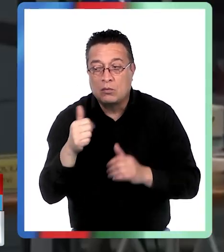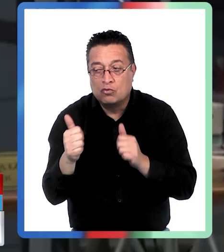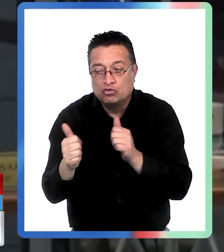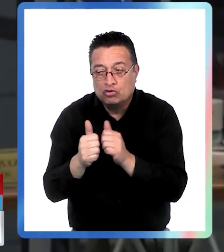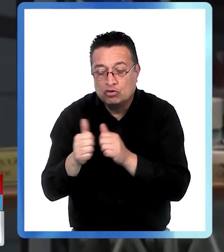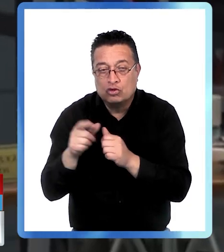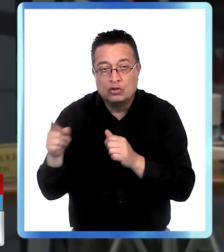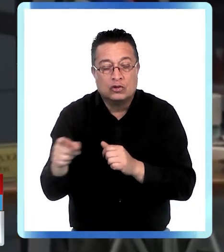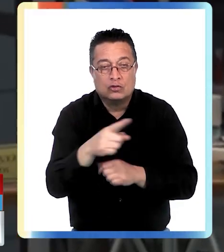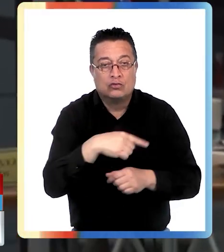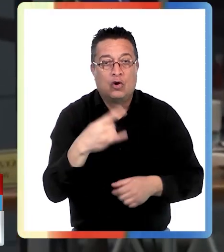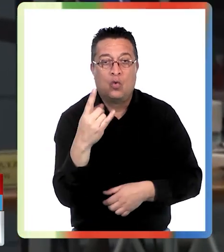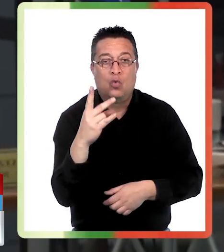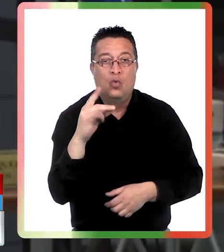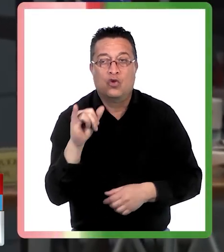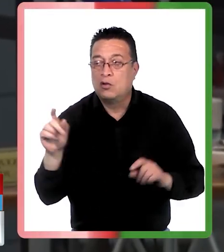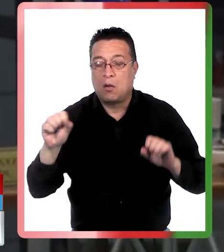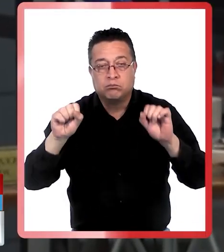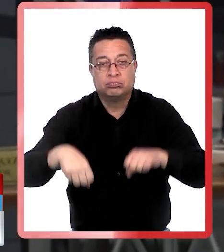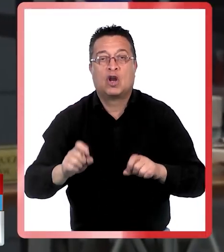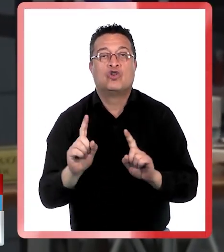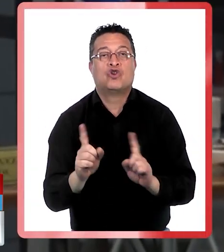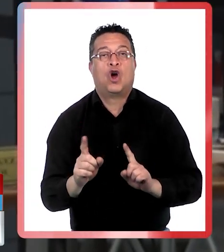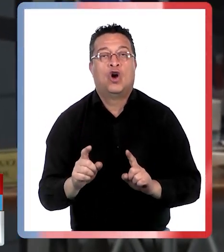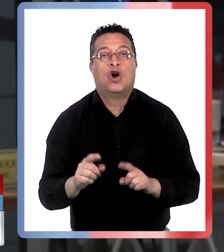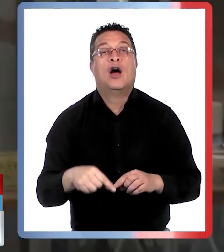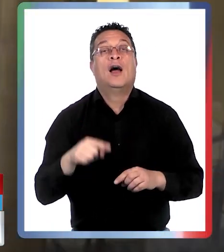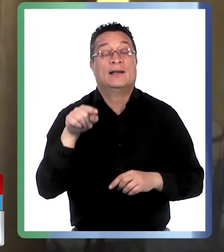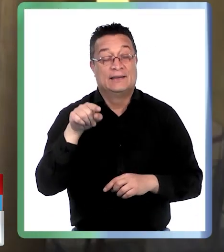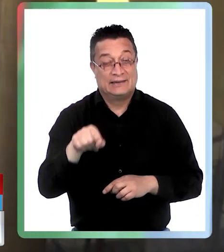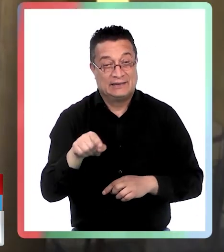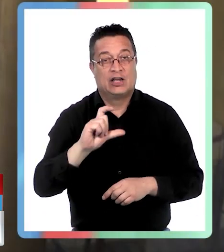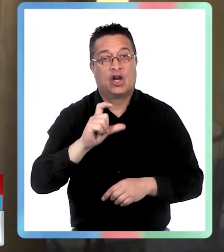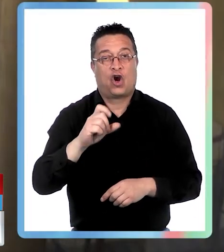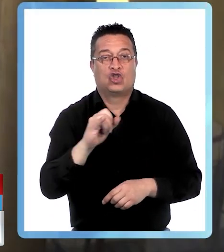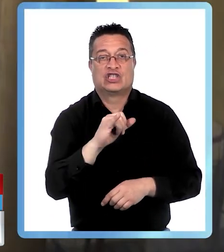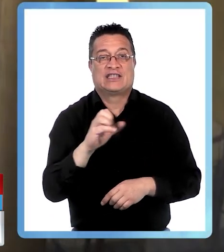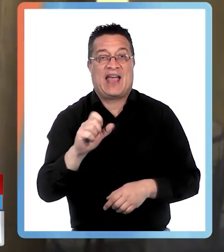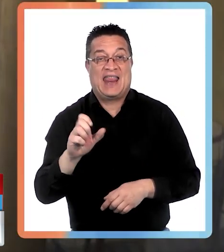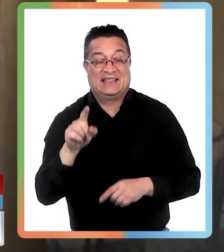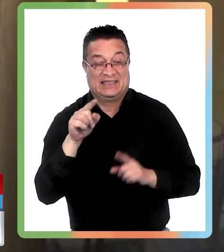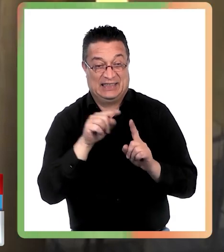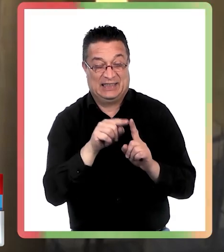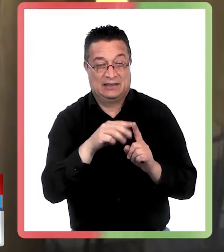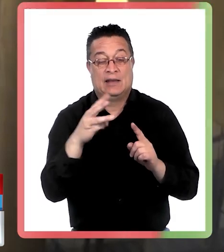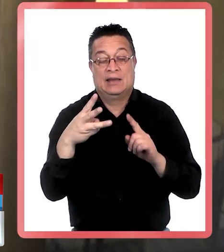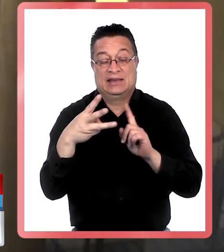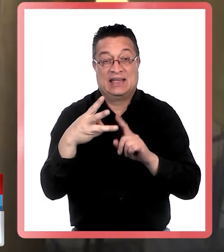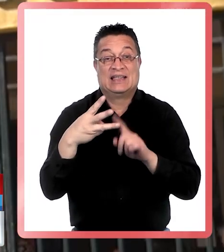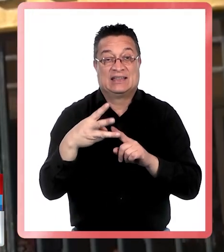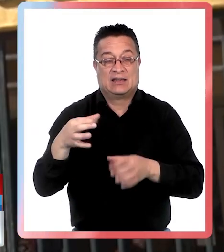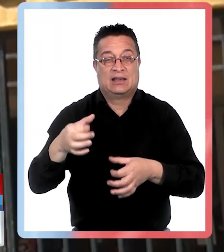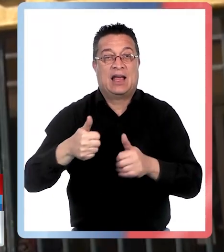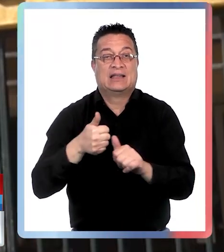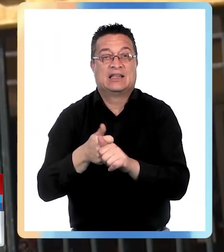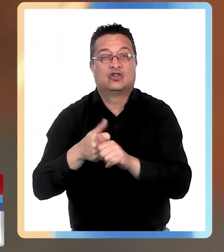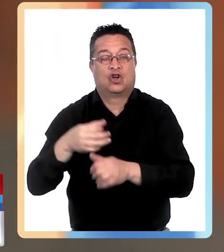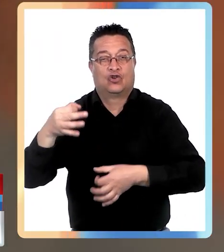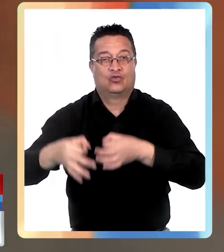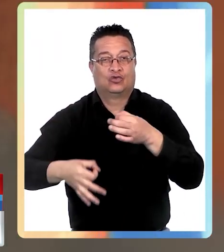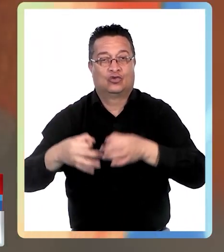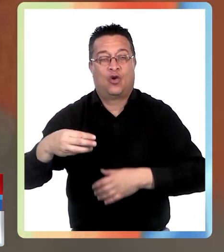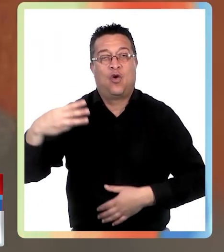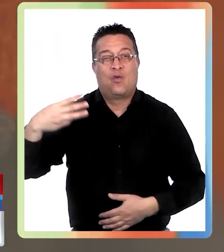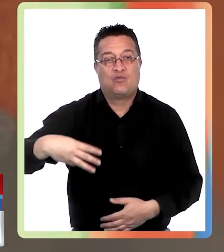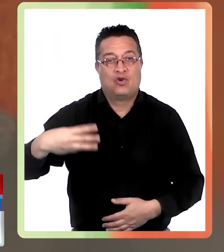cercanía del abogado con militantes de la udi así las cosas González galdamez se convierte en el tercer asesor